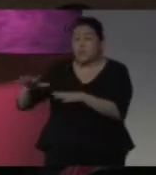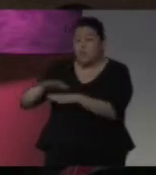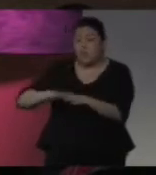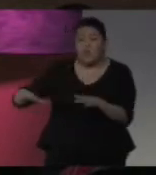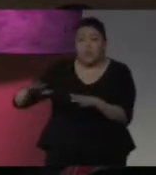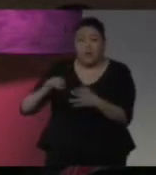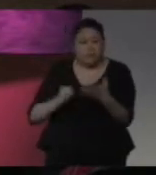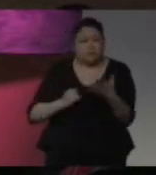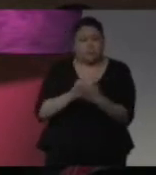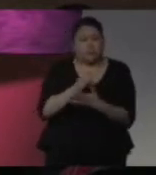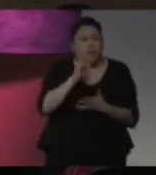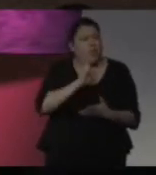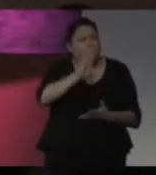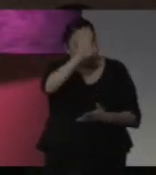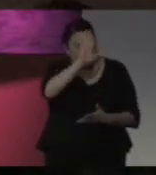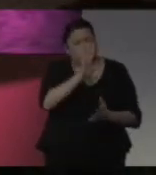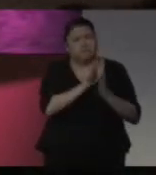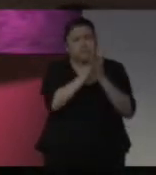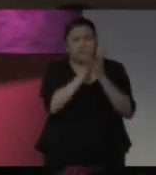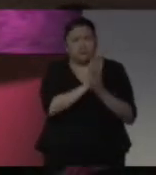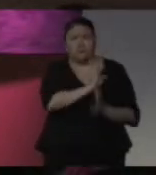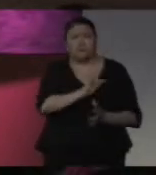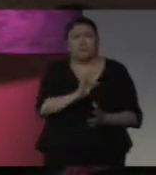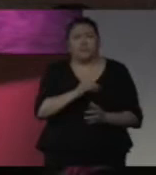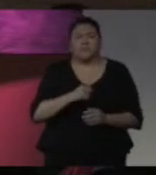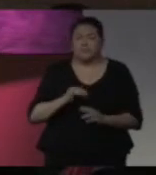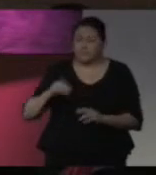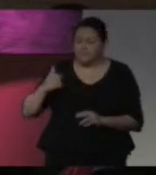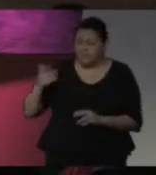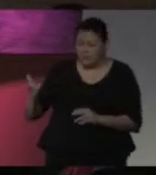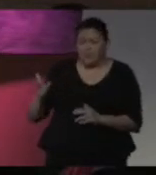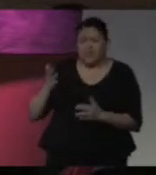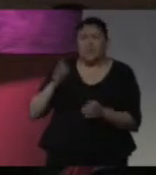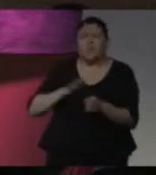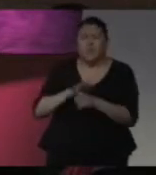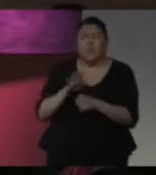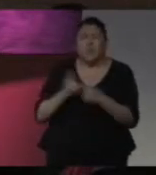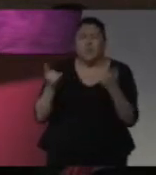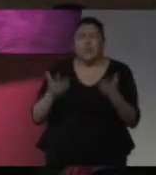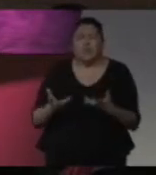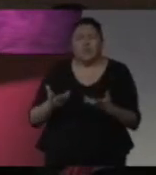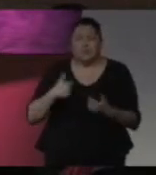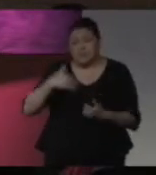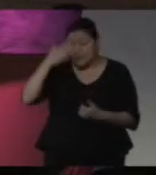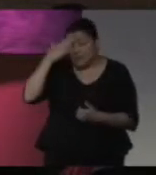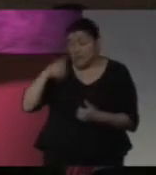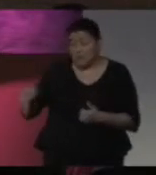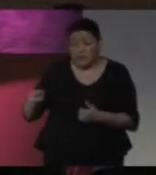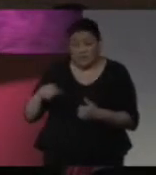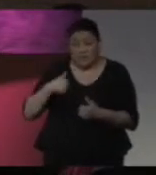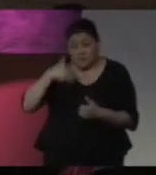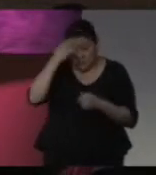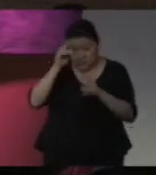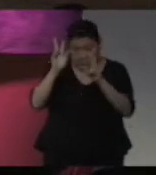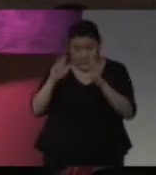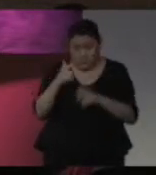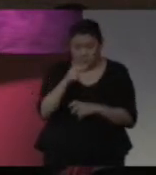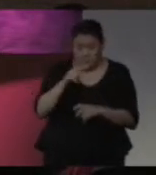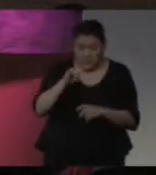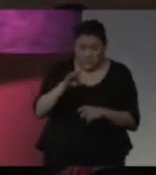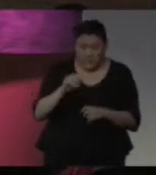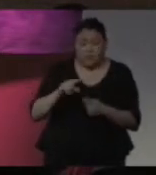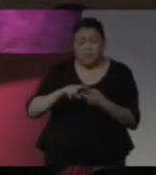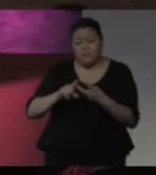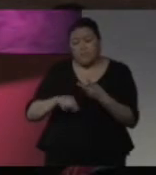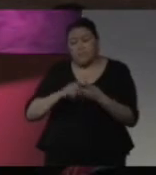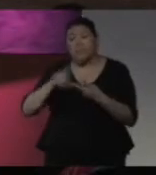de decisiones. Entre los trabajos recientes se puede mencionar Subordinaciones Estructurales de Género, Las Mujeres